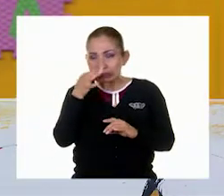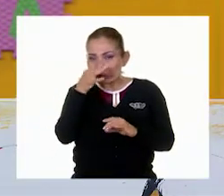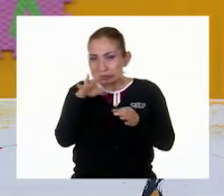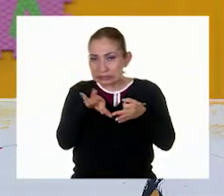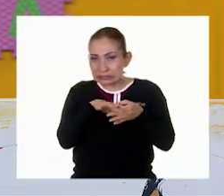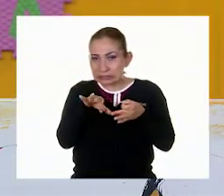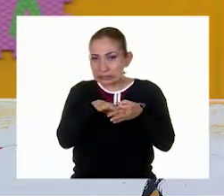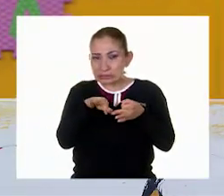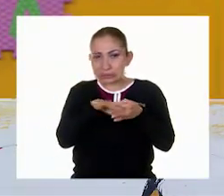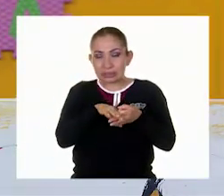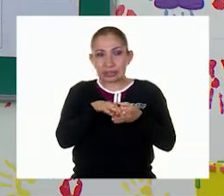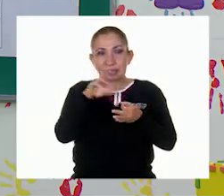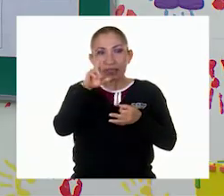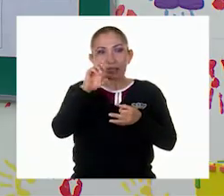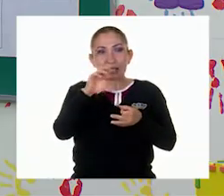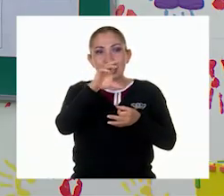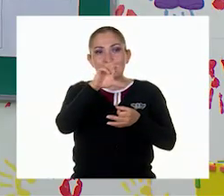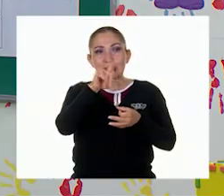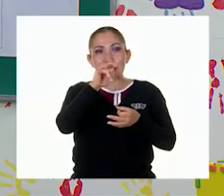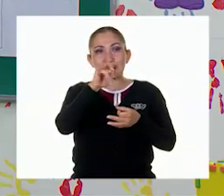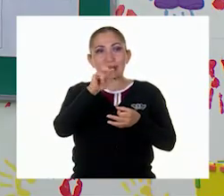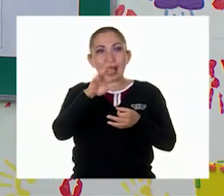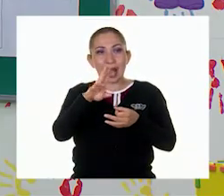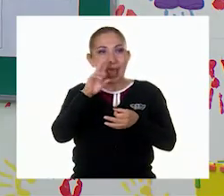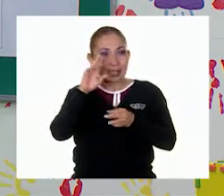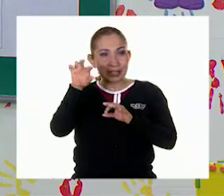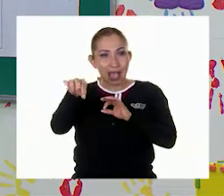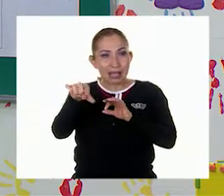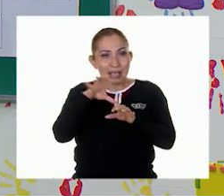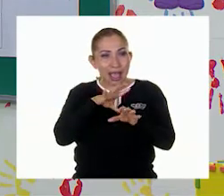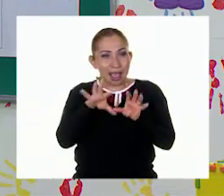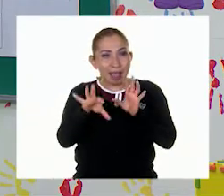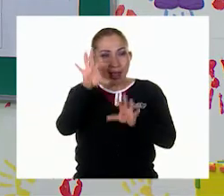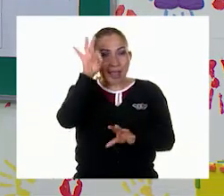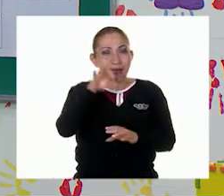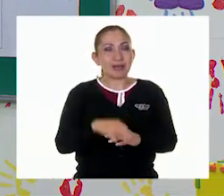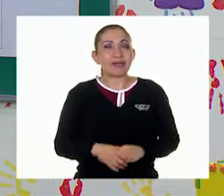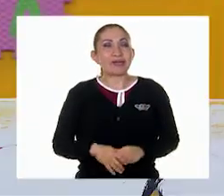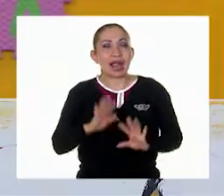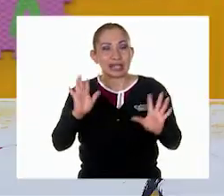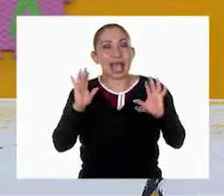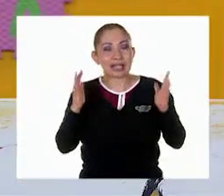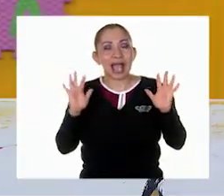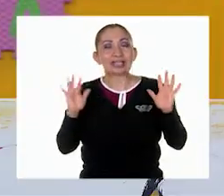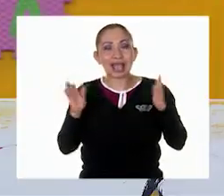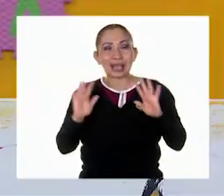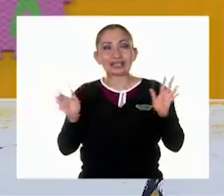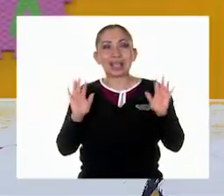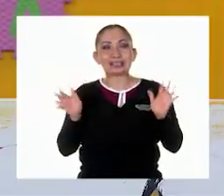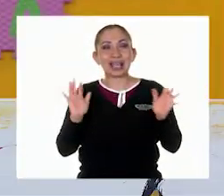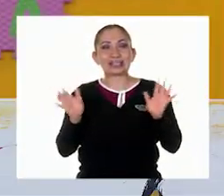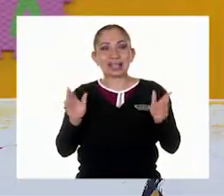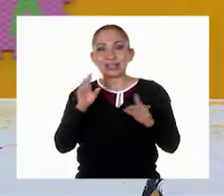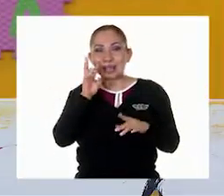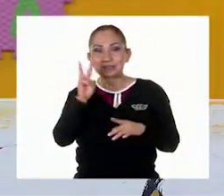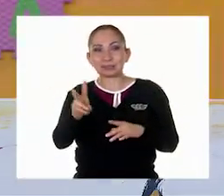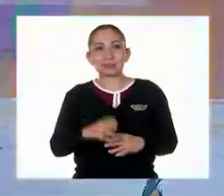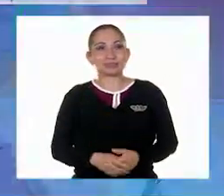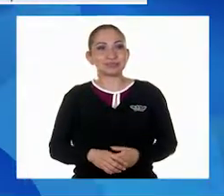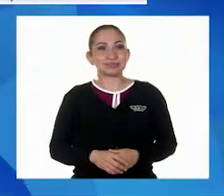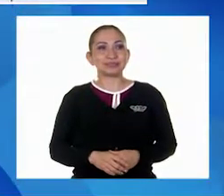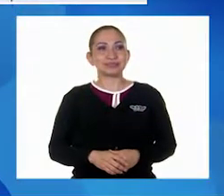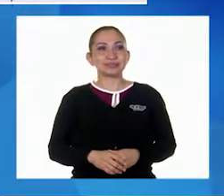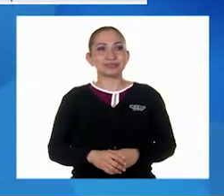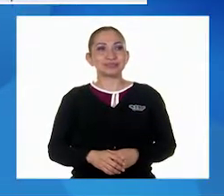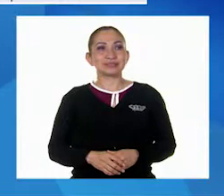cerca de reciclar. ¿Ya la viste? Y también de reducir. Está muy cerca. ¡Ahí está! ¡Eso es!